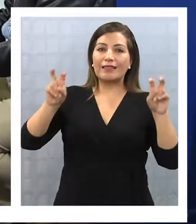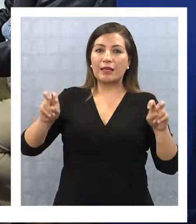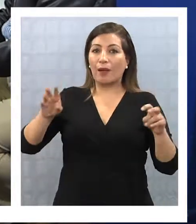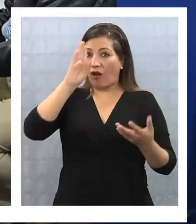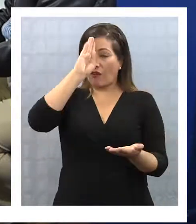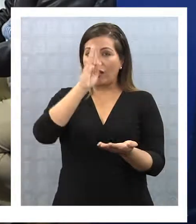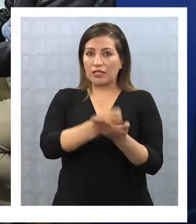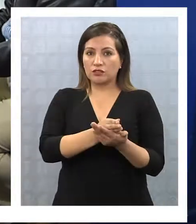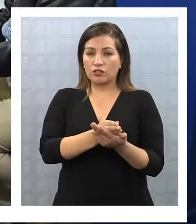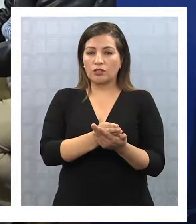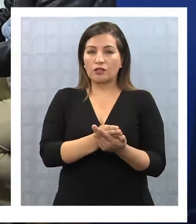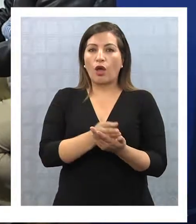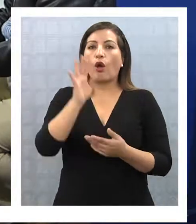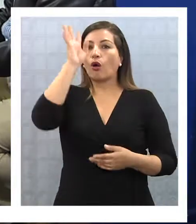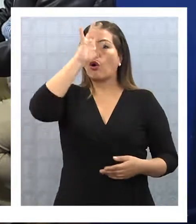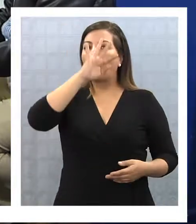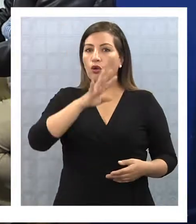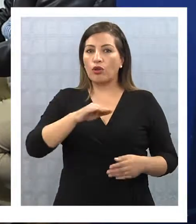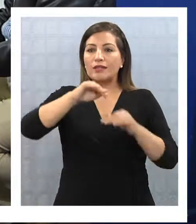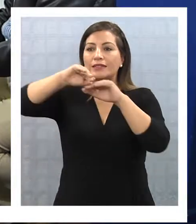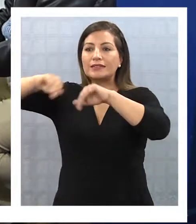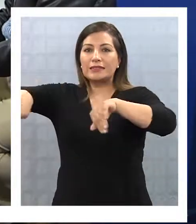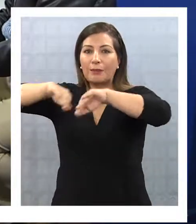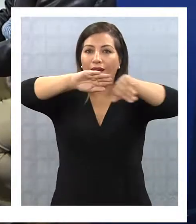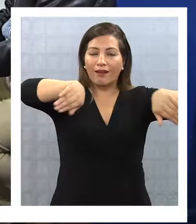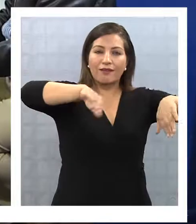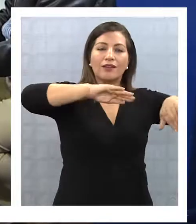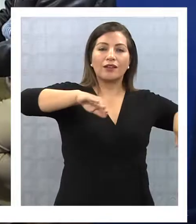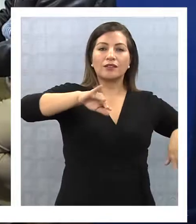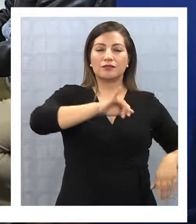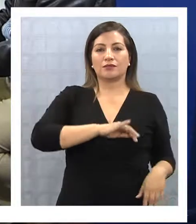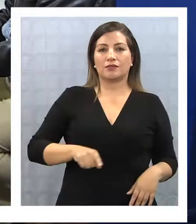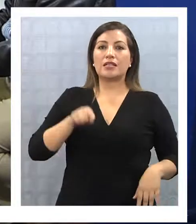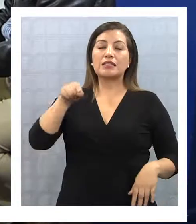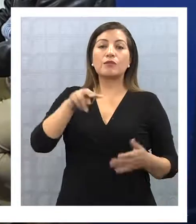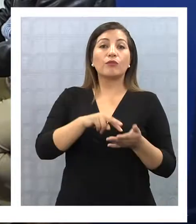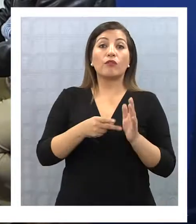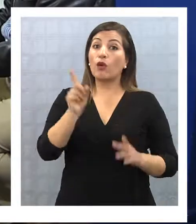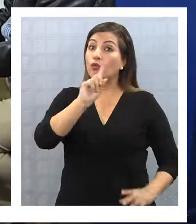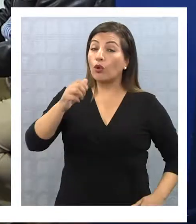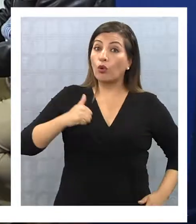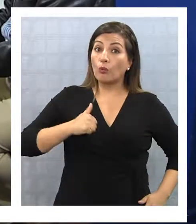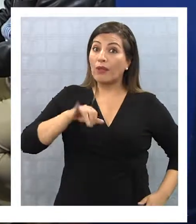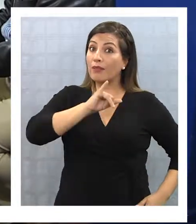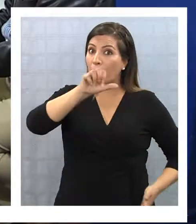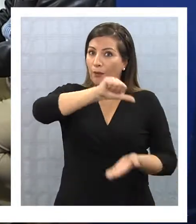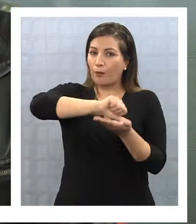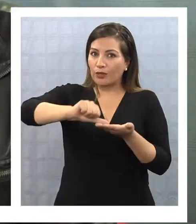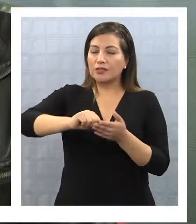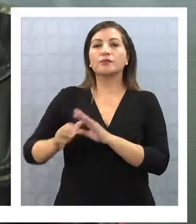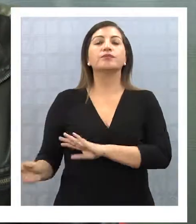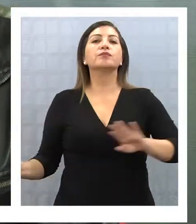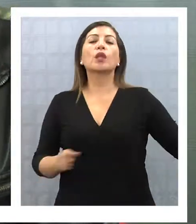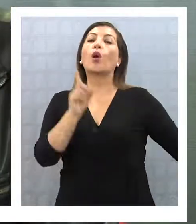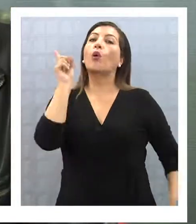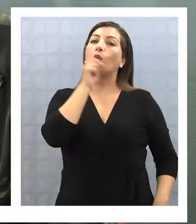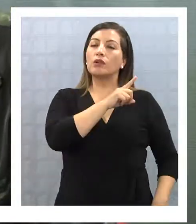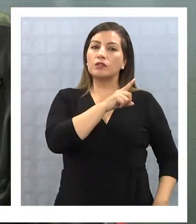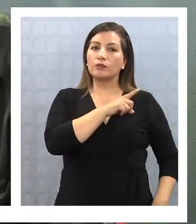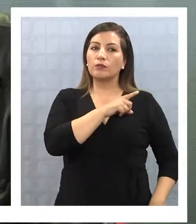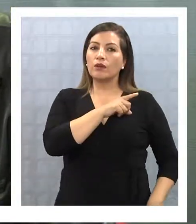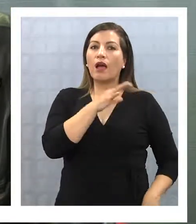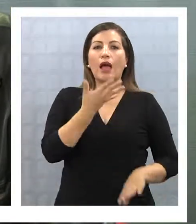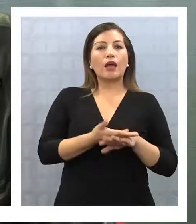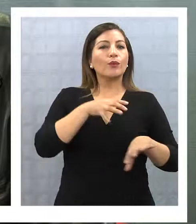es obligatoria y está sujeta al régimen de sanciones de la Superintendencia del Medio Ambiente. Si no cumple, se sanciona. Por último, tiene una